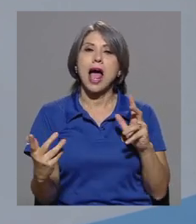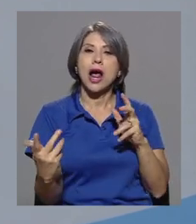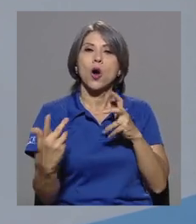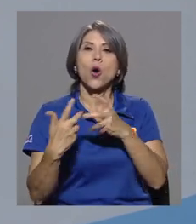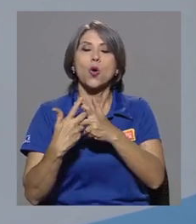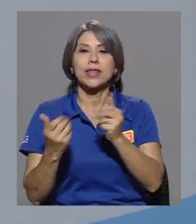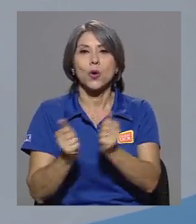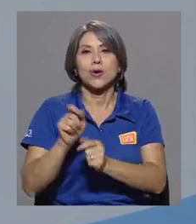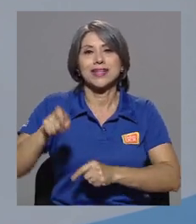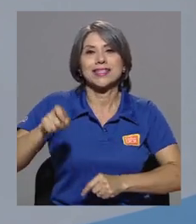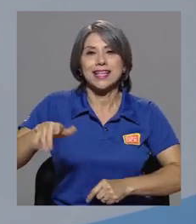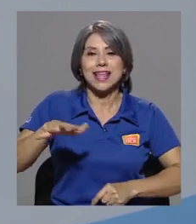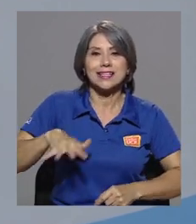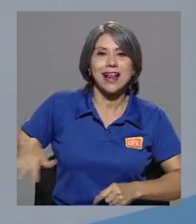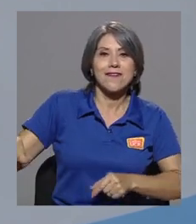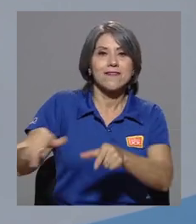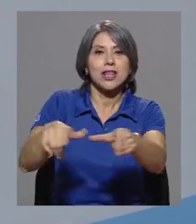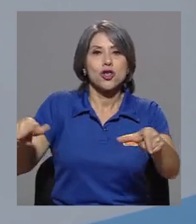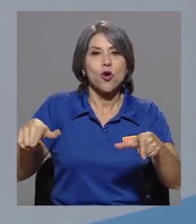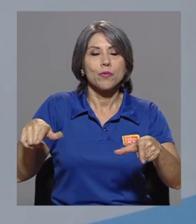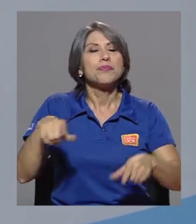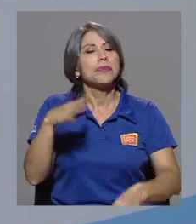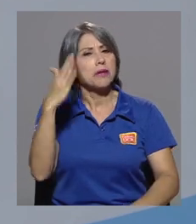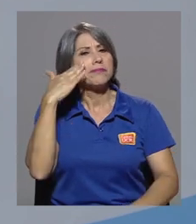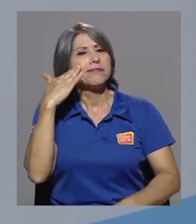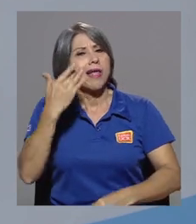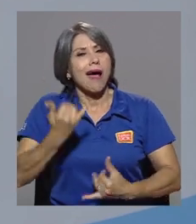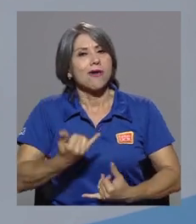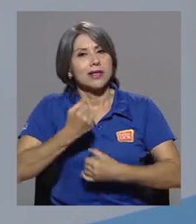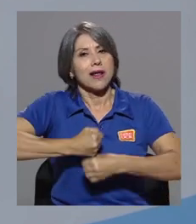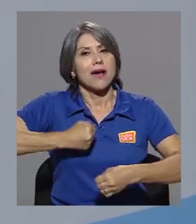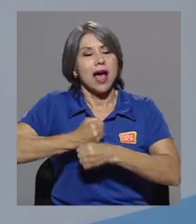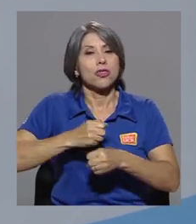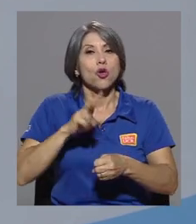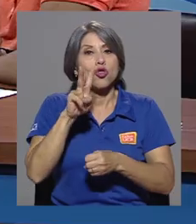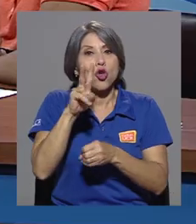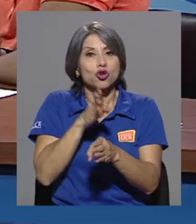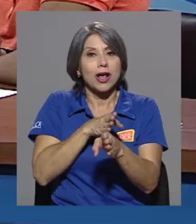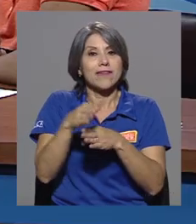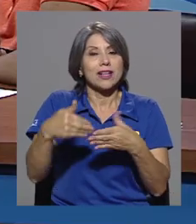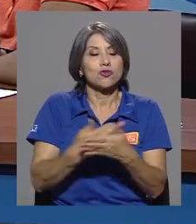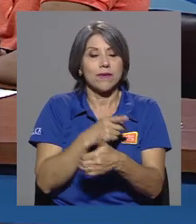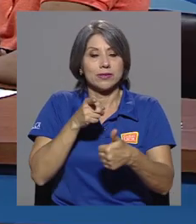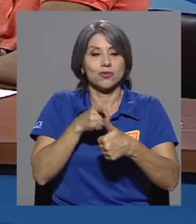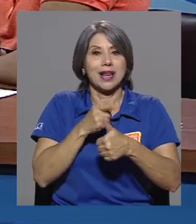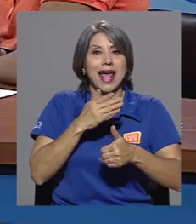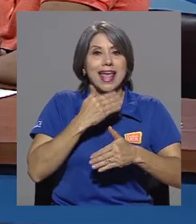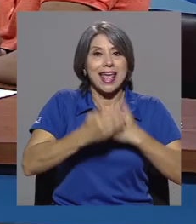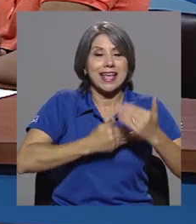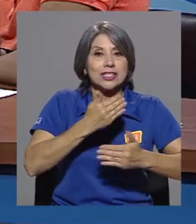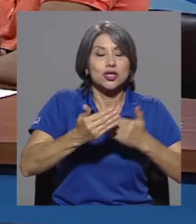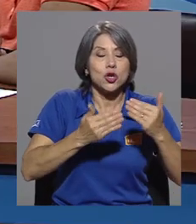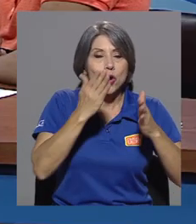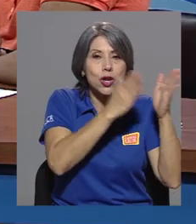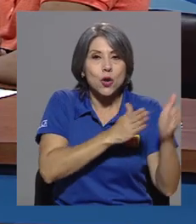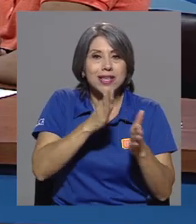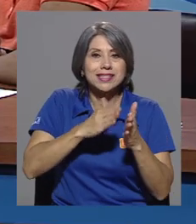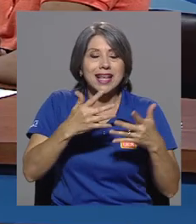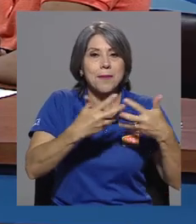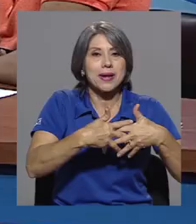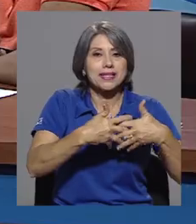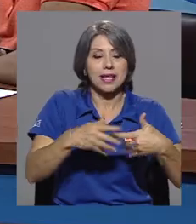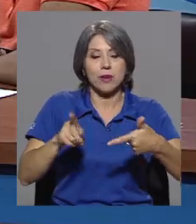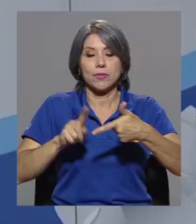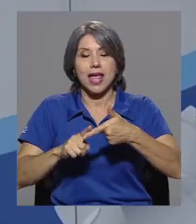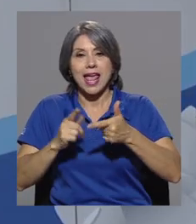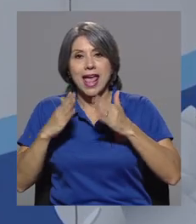con las necesidades de la región para que tengas idea estamos trabajando en dos carreras nuevas una que se llama gestión y logística empresarial y otra